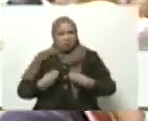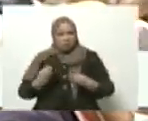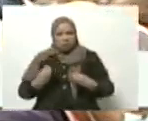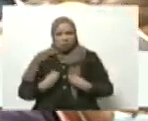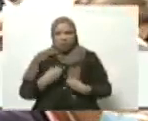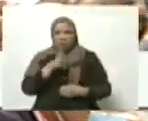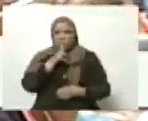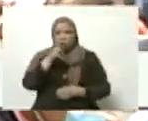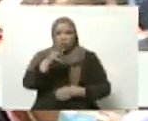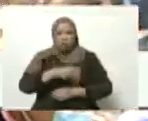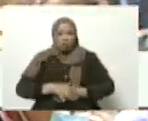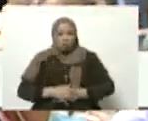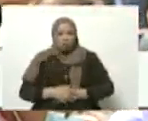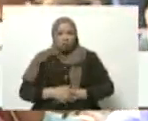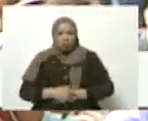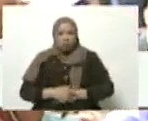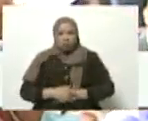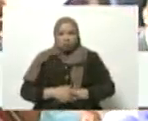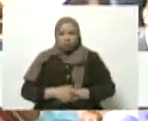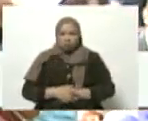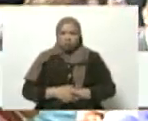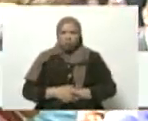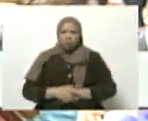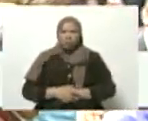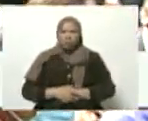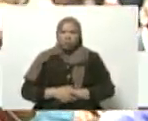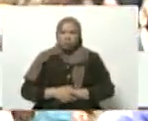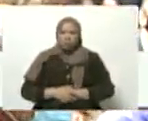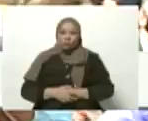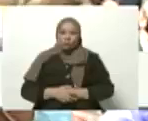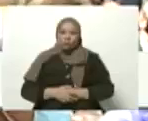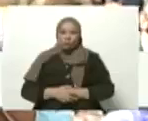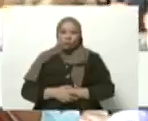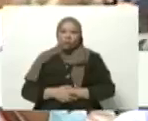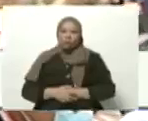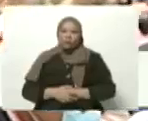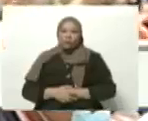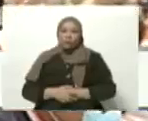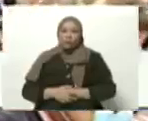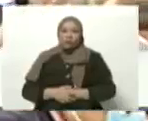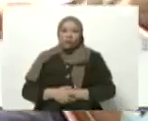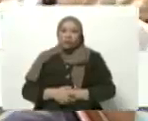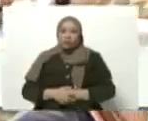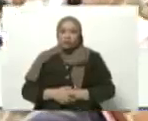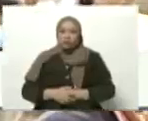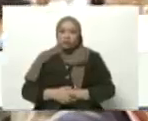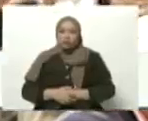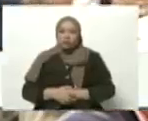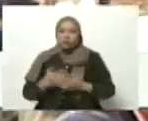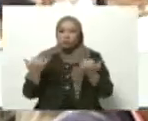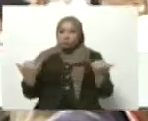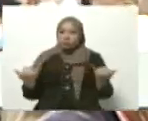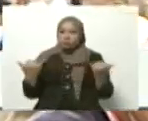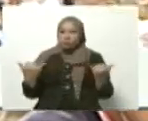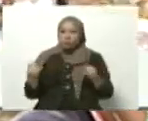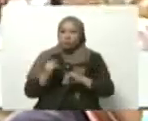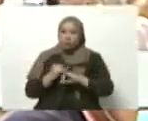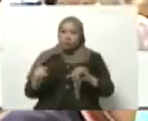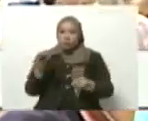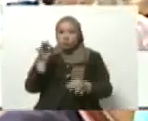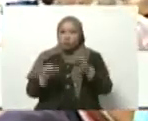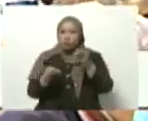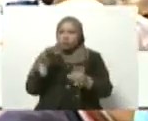horrendo. De lo horrendo, ¿no? Del final de la película 900 de Bertolucci. Por ahora. Después la justicia